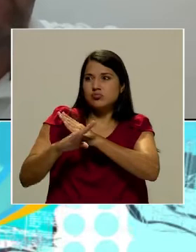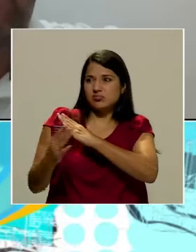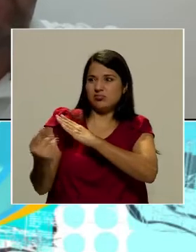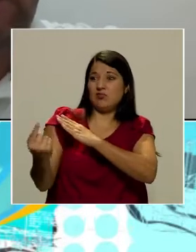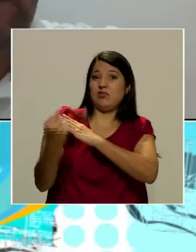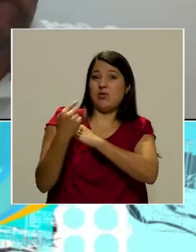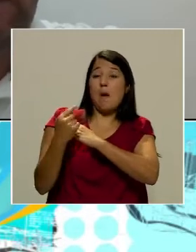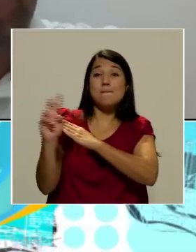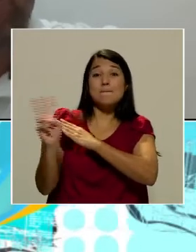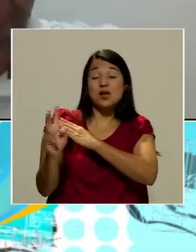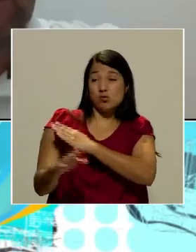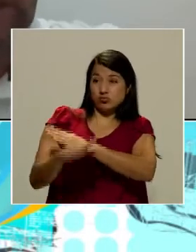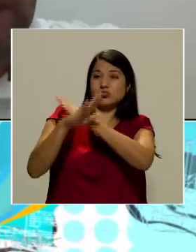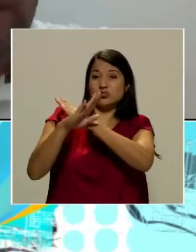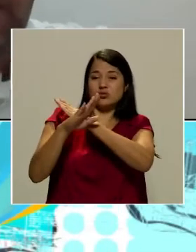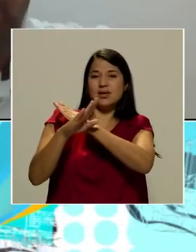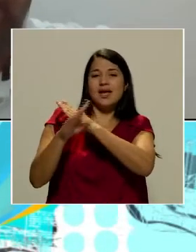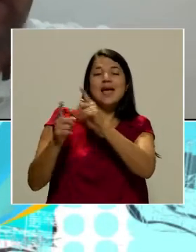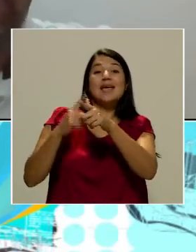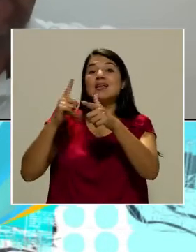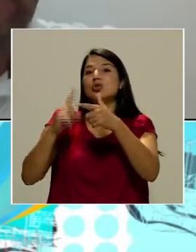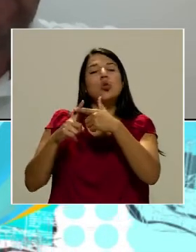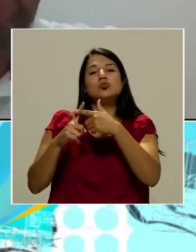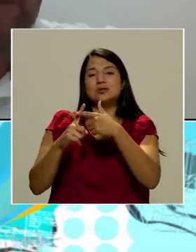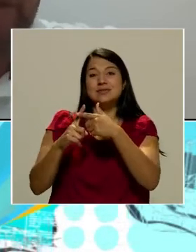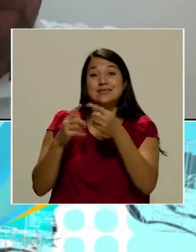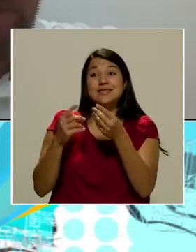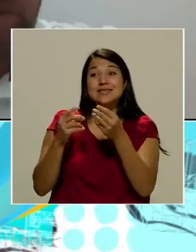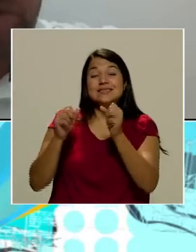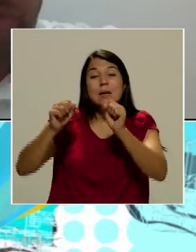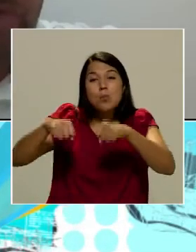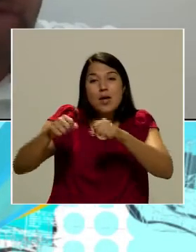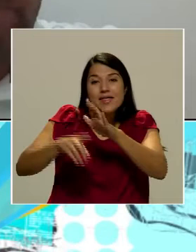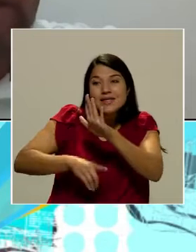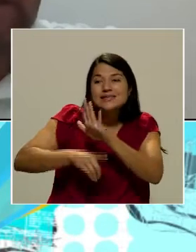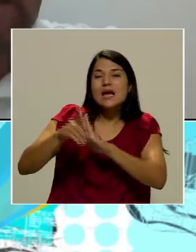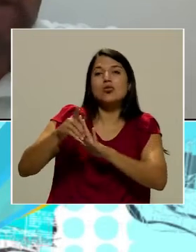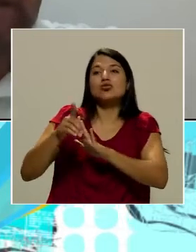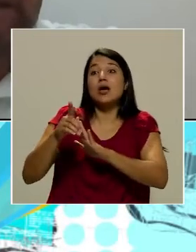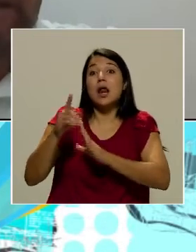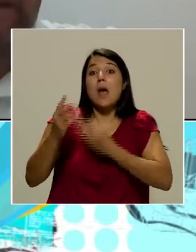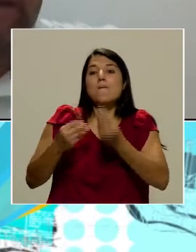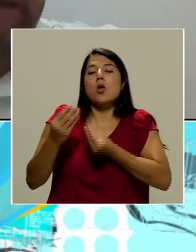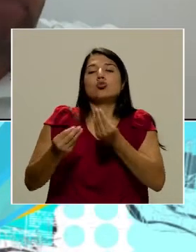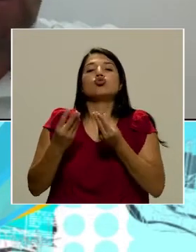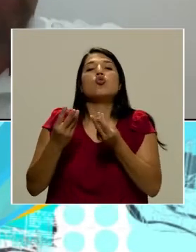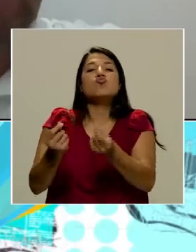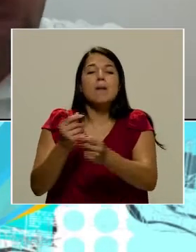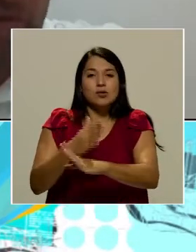lo reconozcan y se produzca ese mecanismo de reproducción rápida y